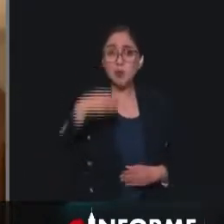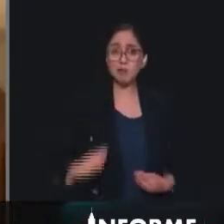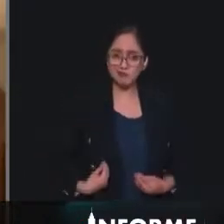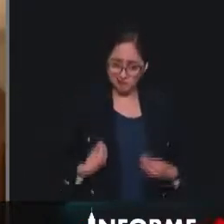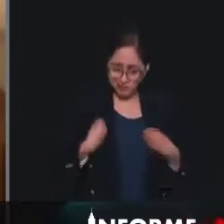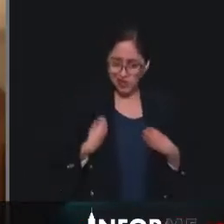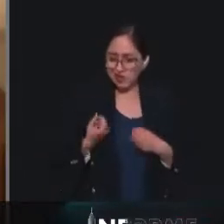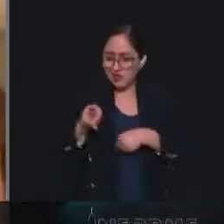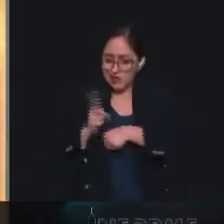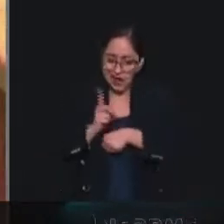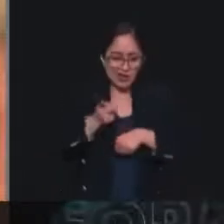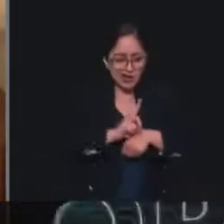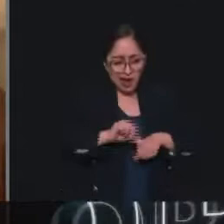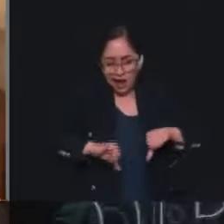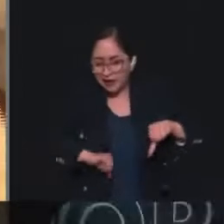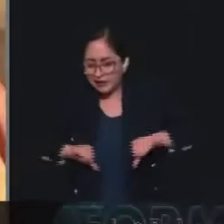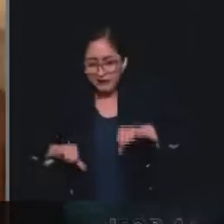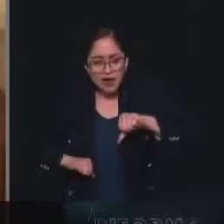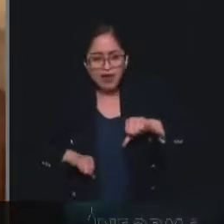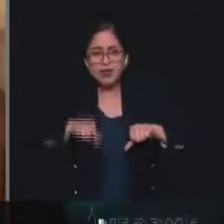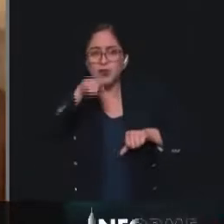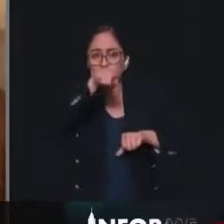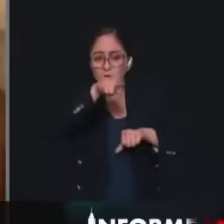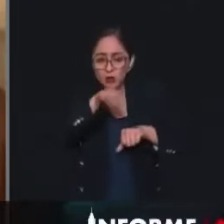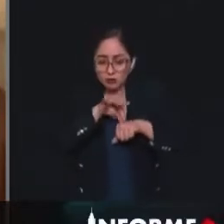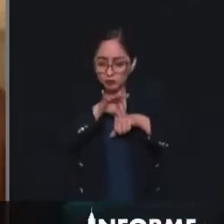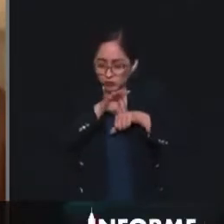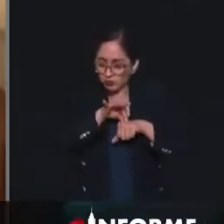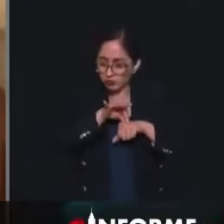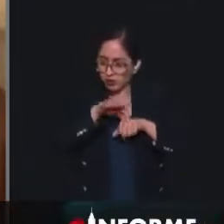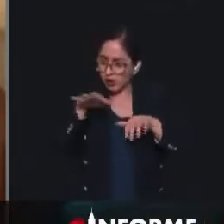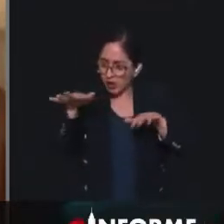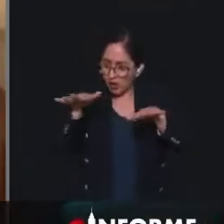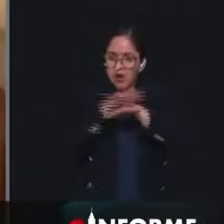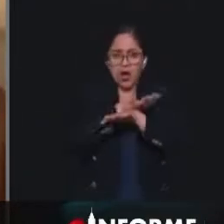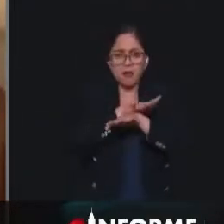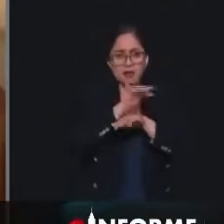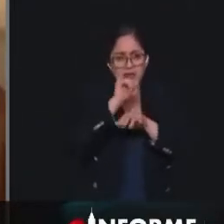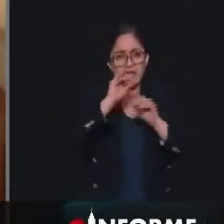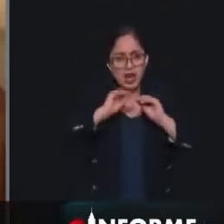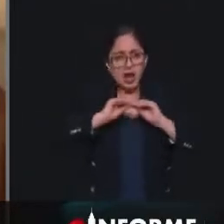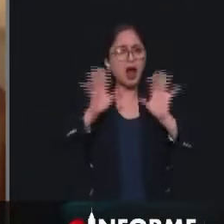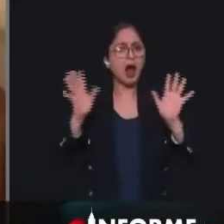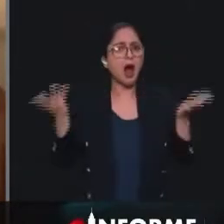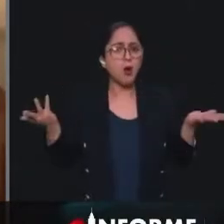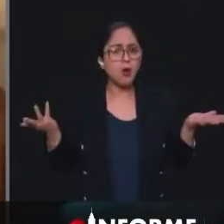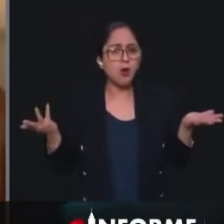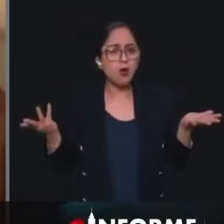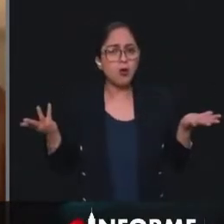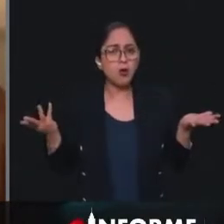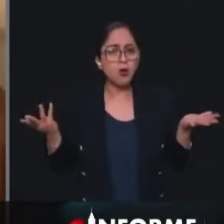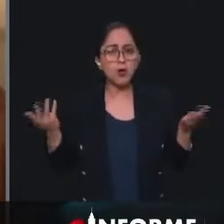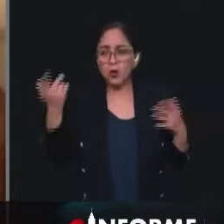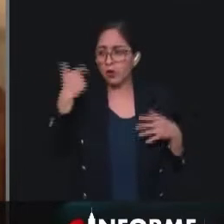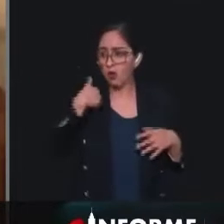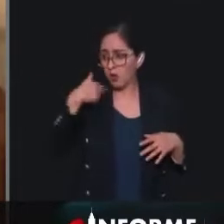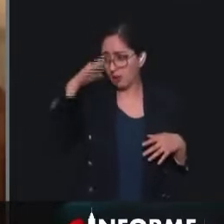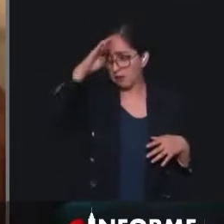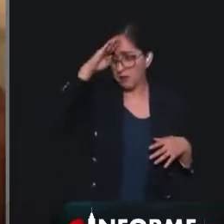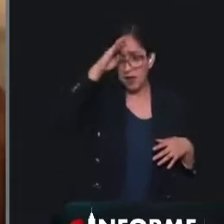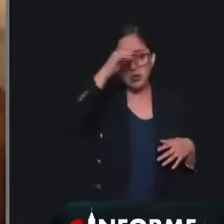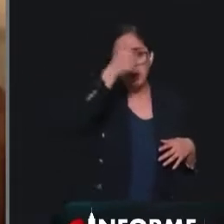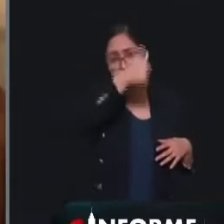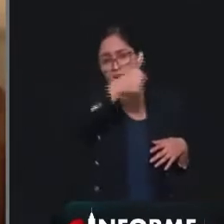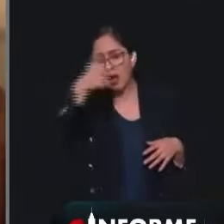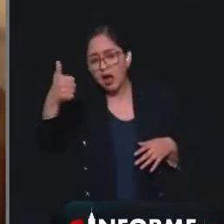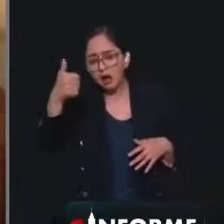esas políticas y de esa nueva perspectiva, nueva manera de ver lo público. Entonces, yo creo que cada quien puede hacer